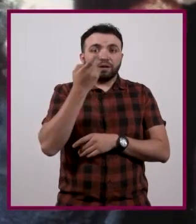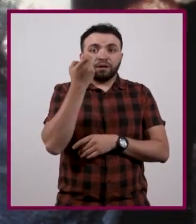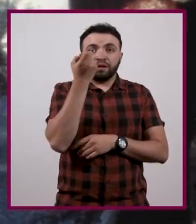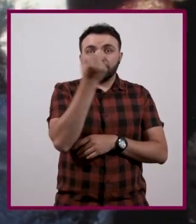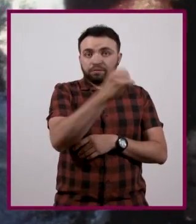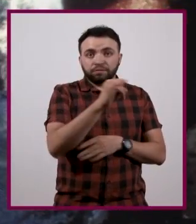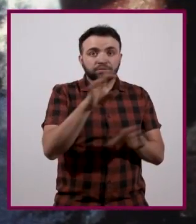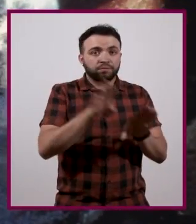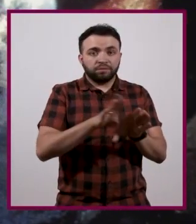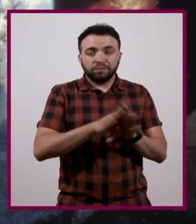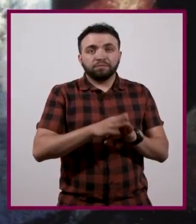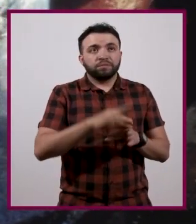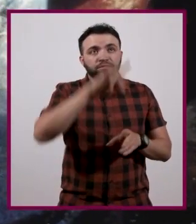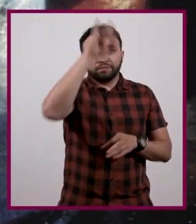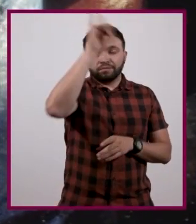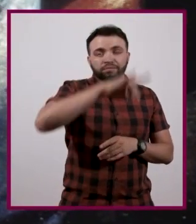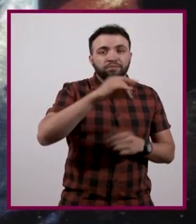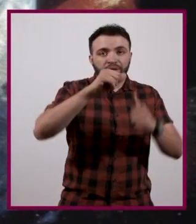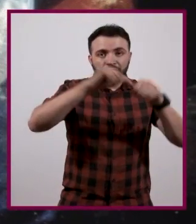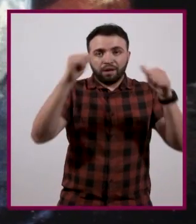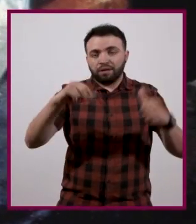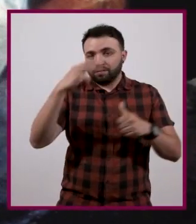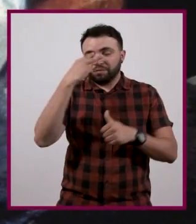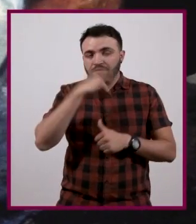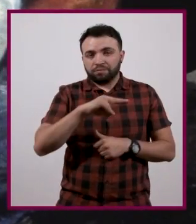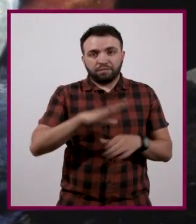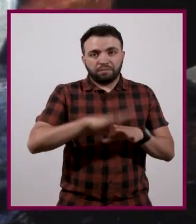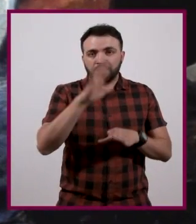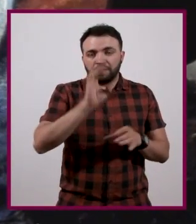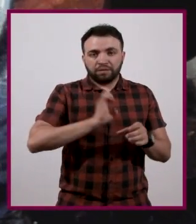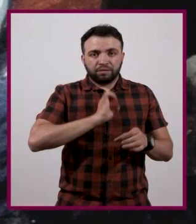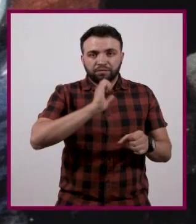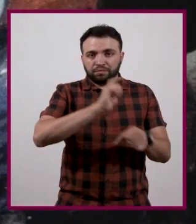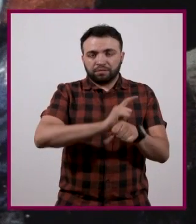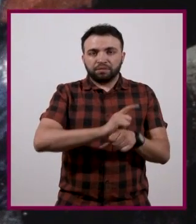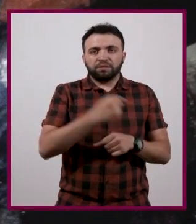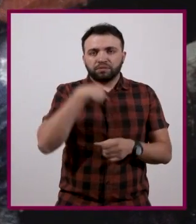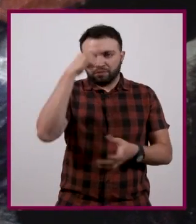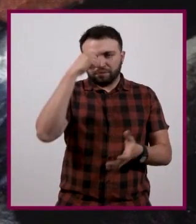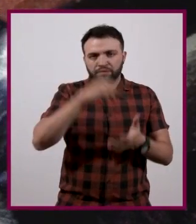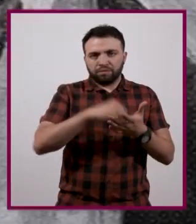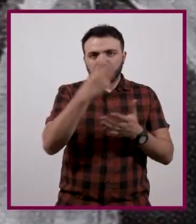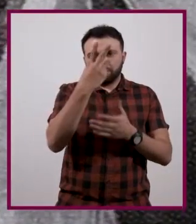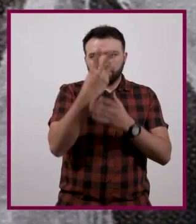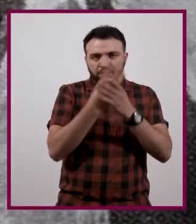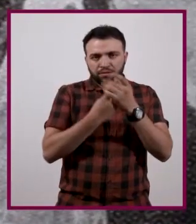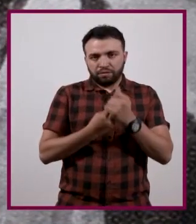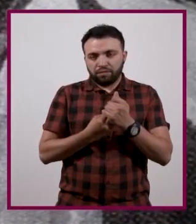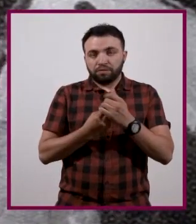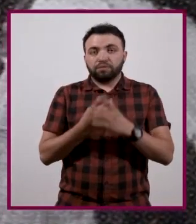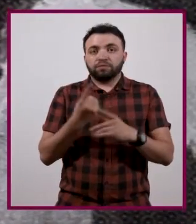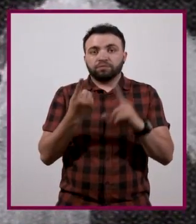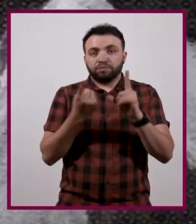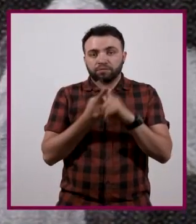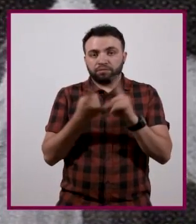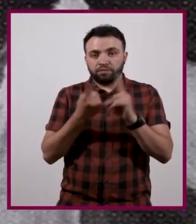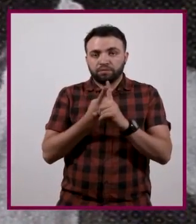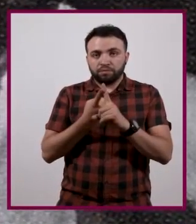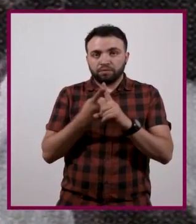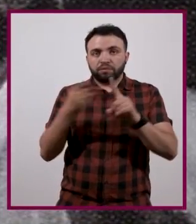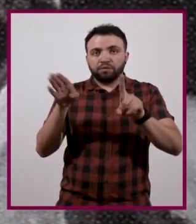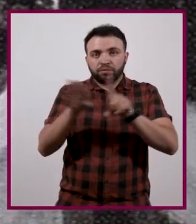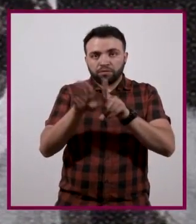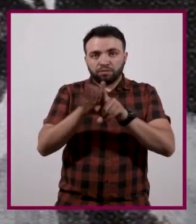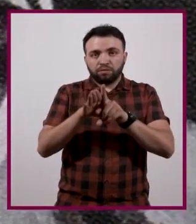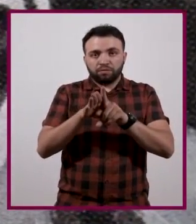emblemática del arte mexicano. Creo que esto se debe principalmente a 3 factores. Por un lado, el desdén